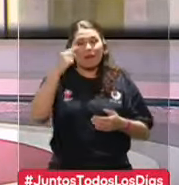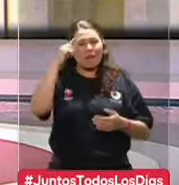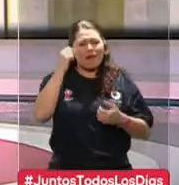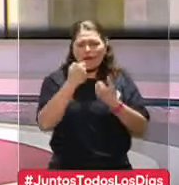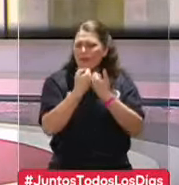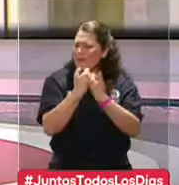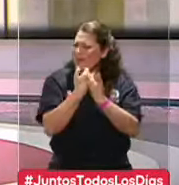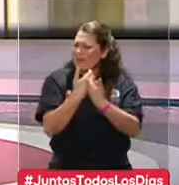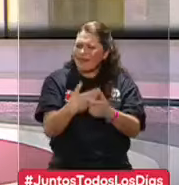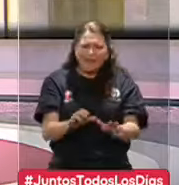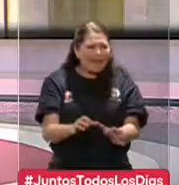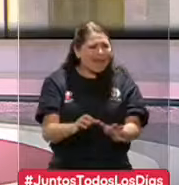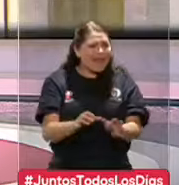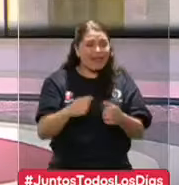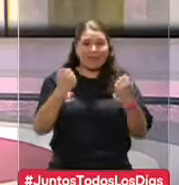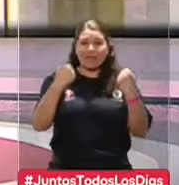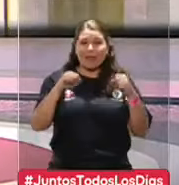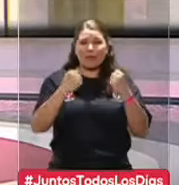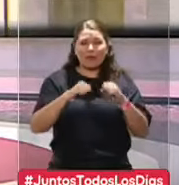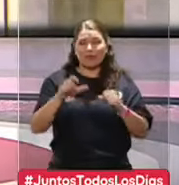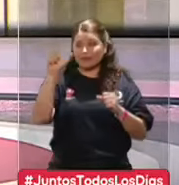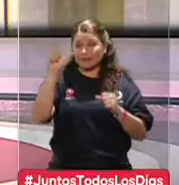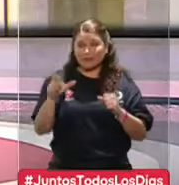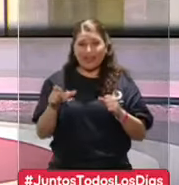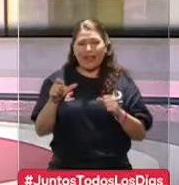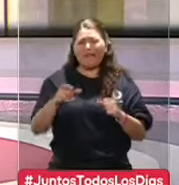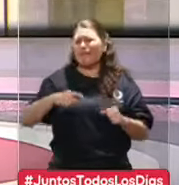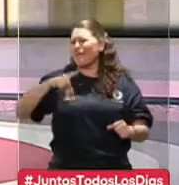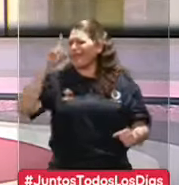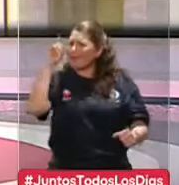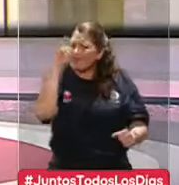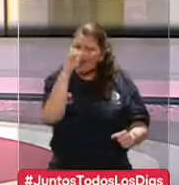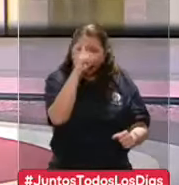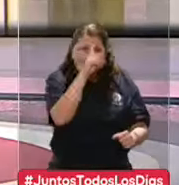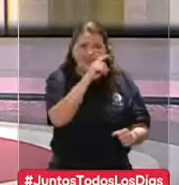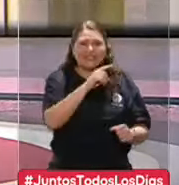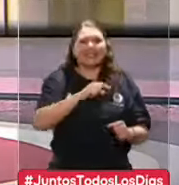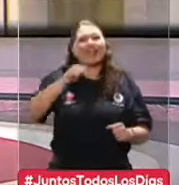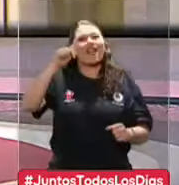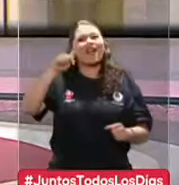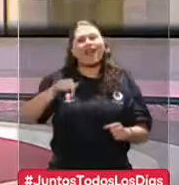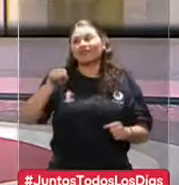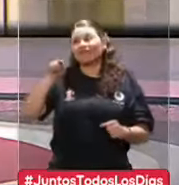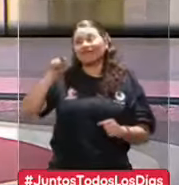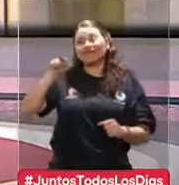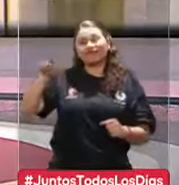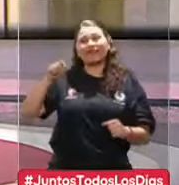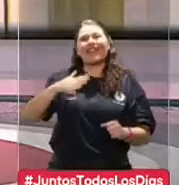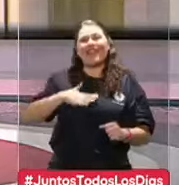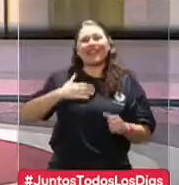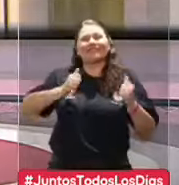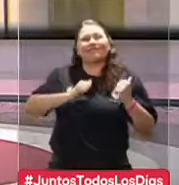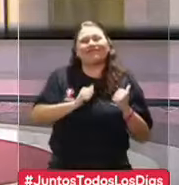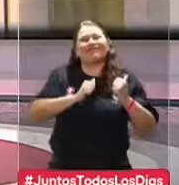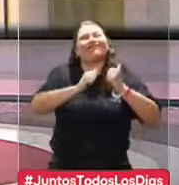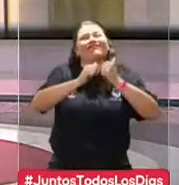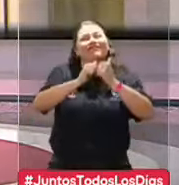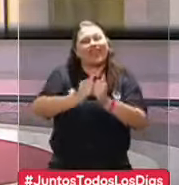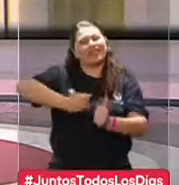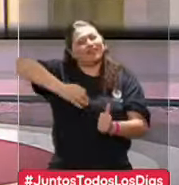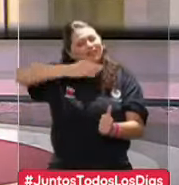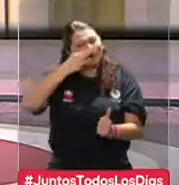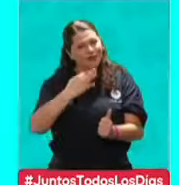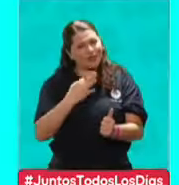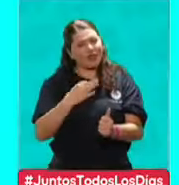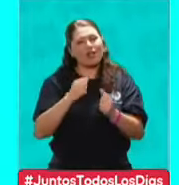deportista en Chile, hoy los amigos de SmartFit te están acompañando y te están asegurando que vas a poder estar en todas esas